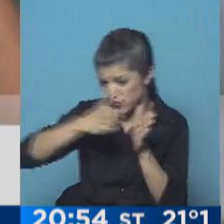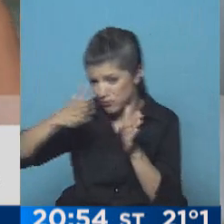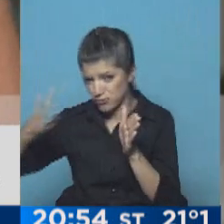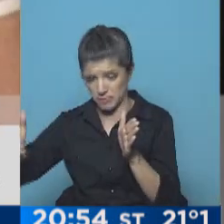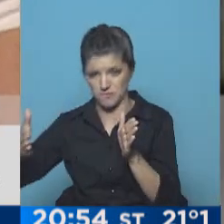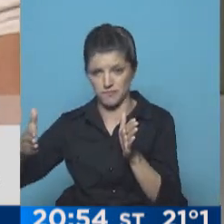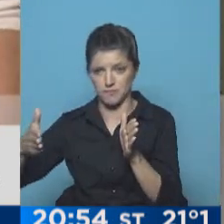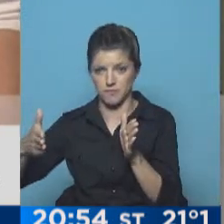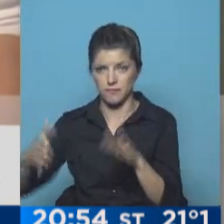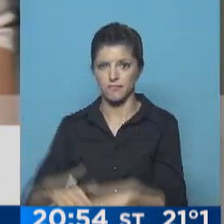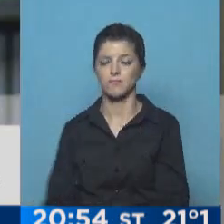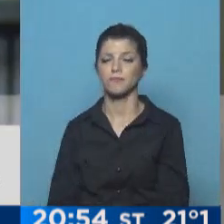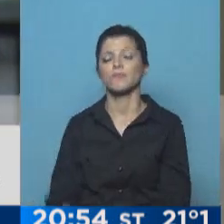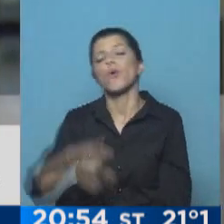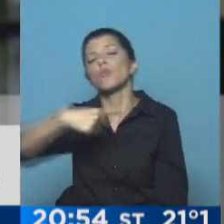1976